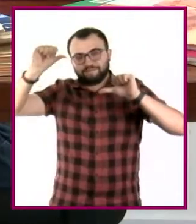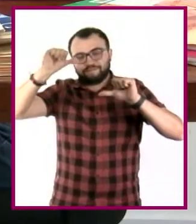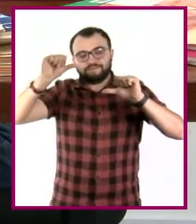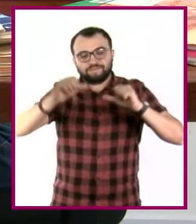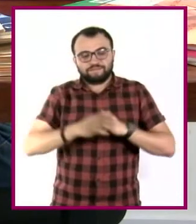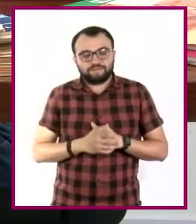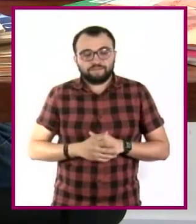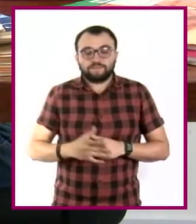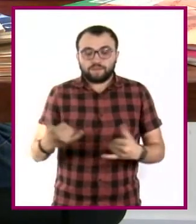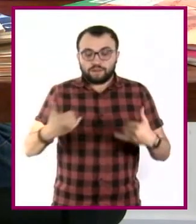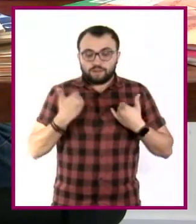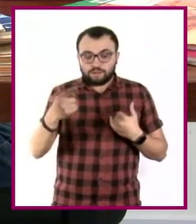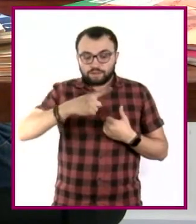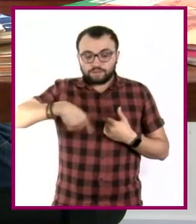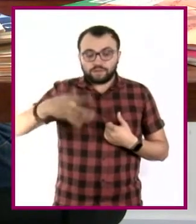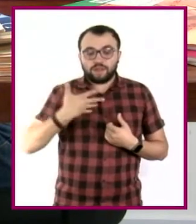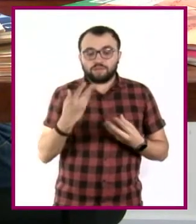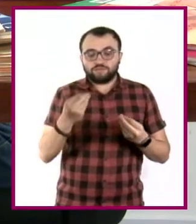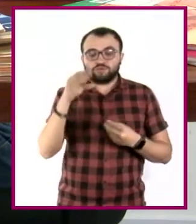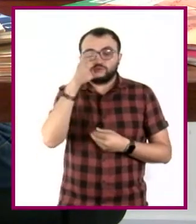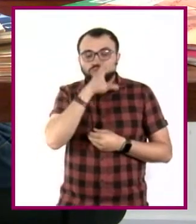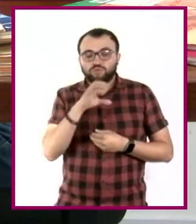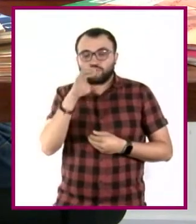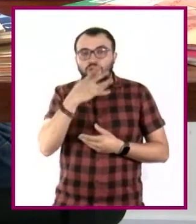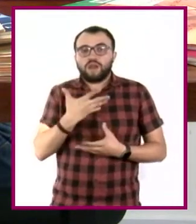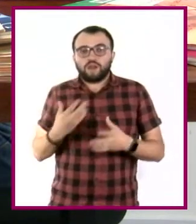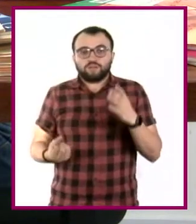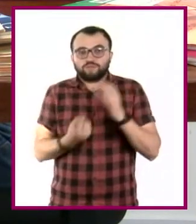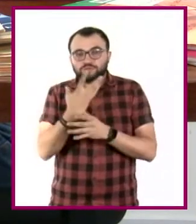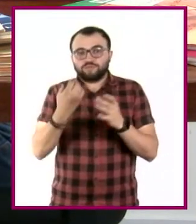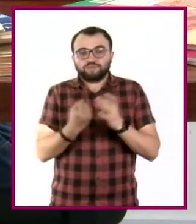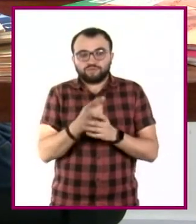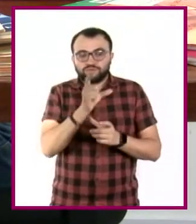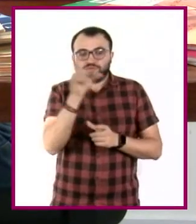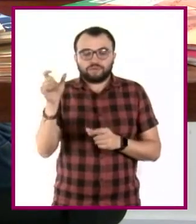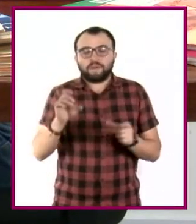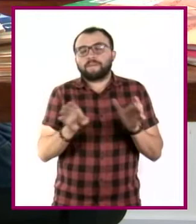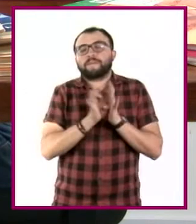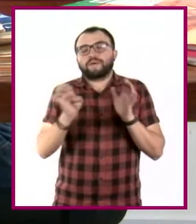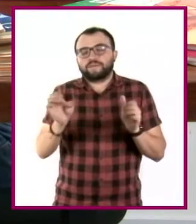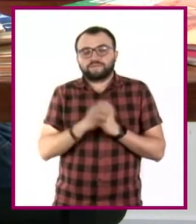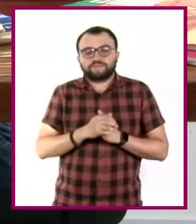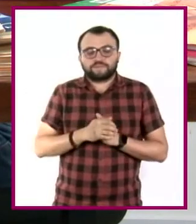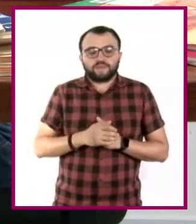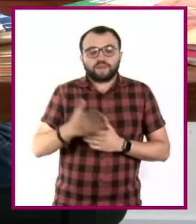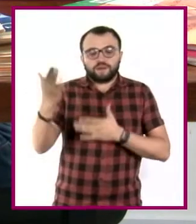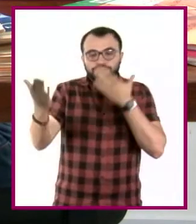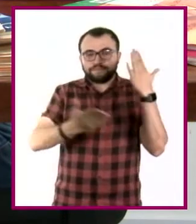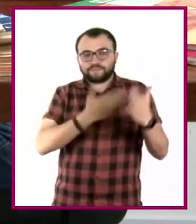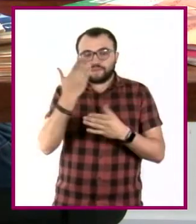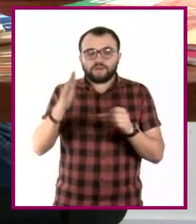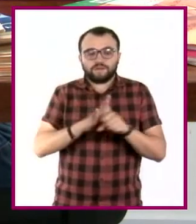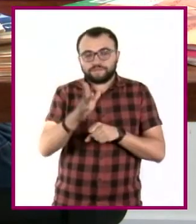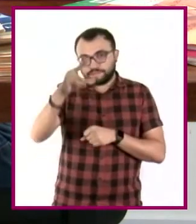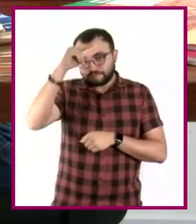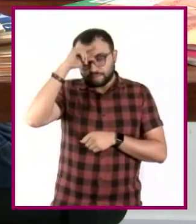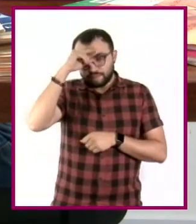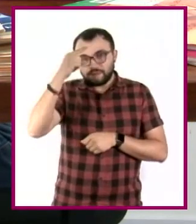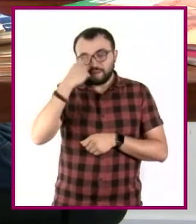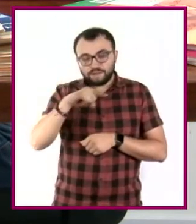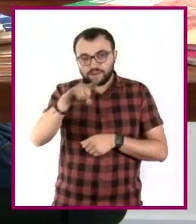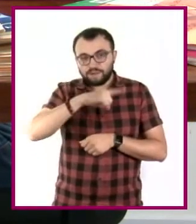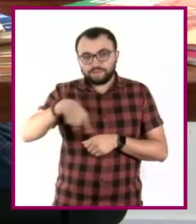mayor. Los jóvenes somos muy curiosos y estamos innovando en varios rubros. Por ejemplo, el estudio Sistema Inteligente para el